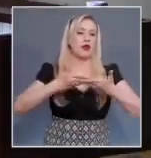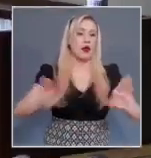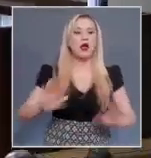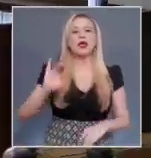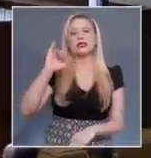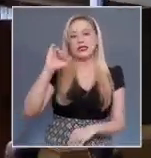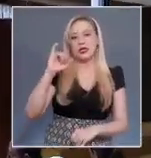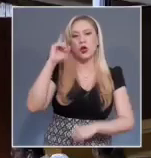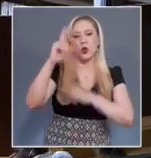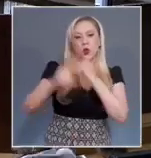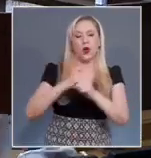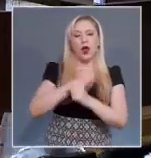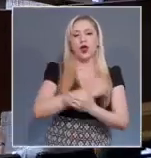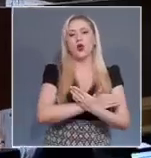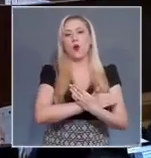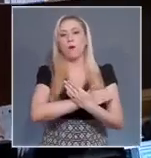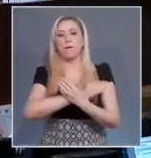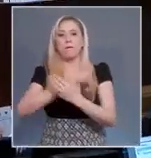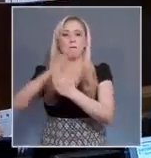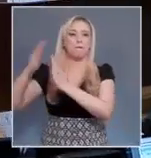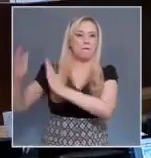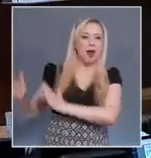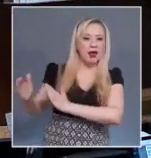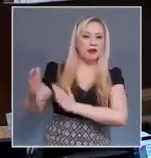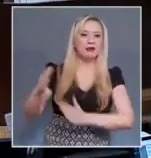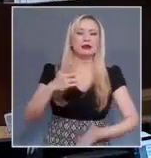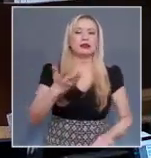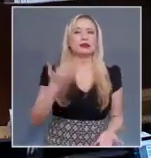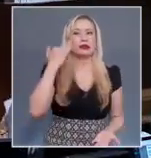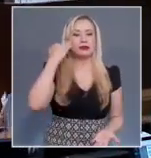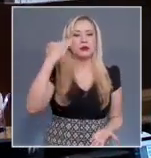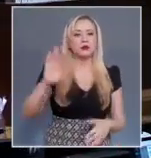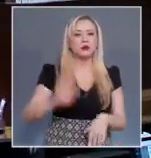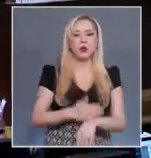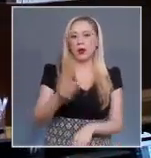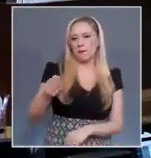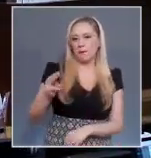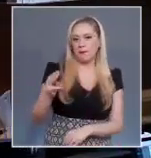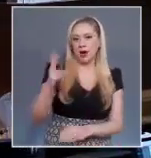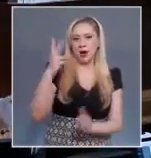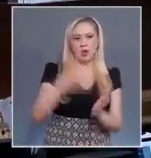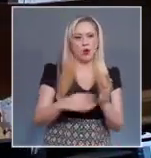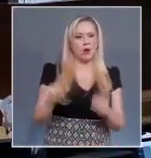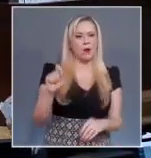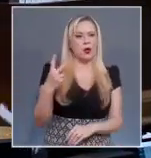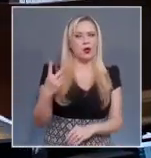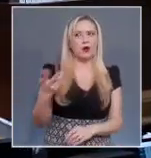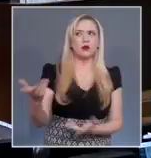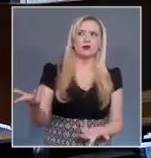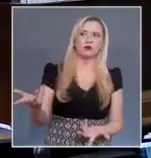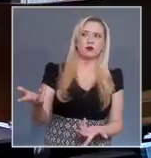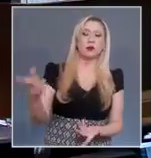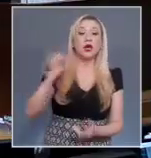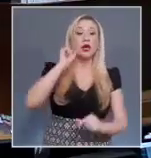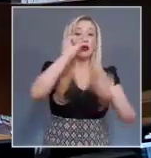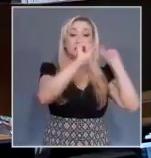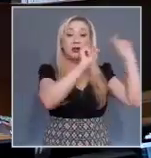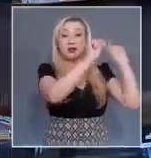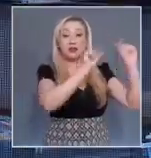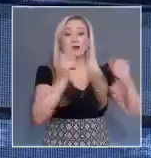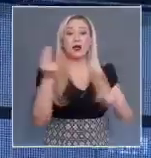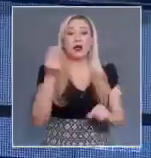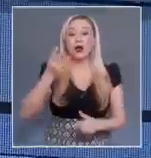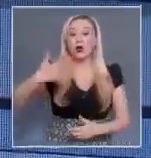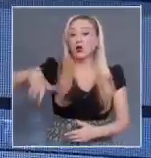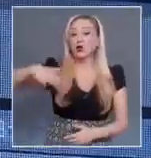que realizó la Sala Regional Especializada en mayo de 2022 para tener mayor elementos de prueba sobre el incumplimiento de las